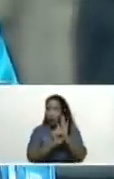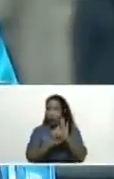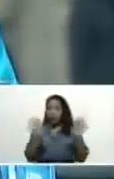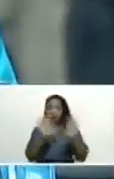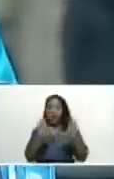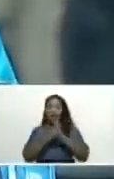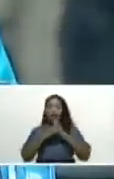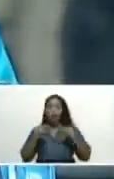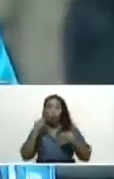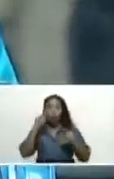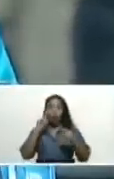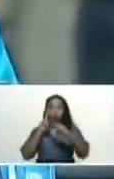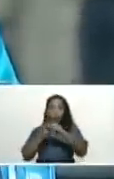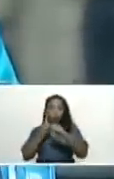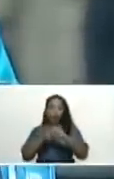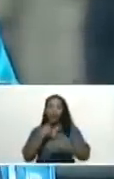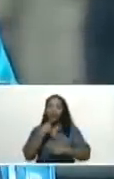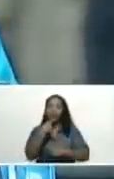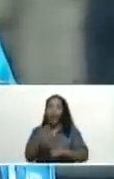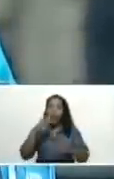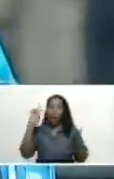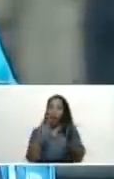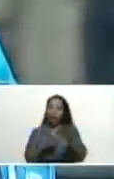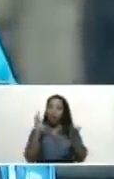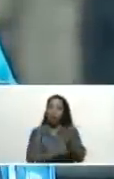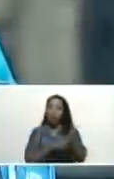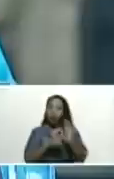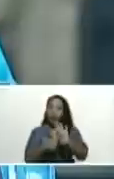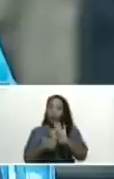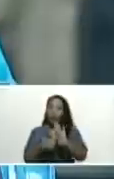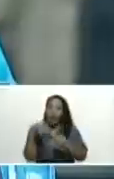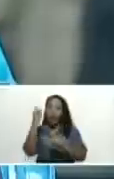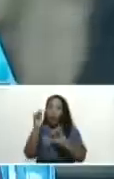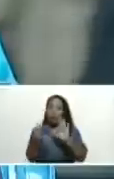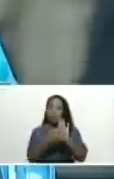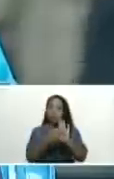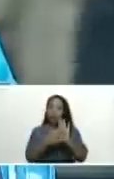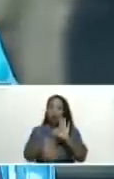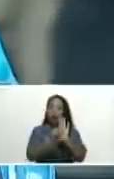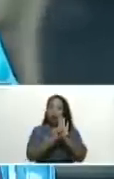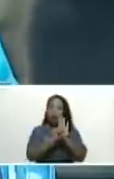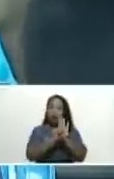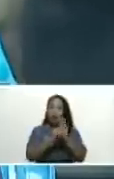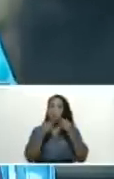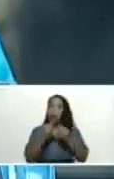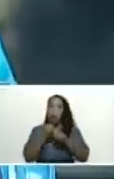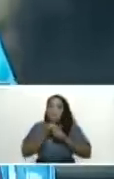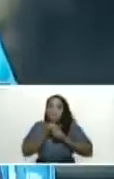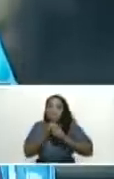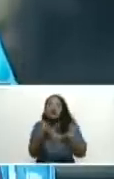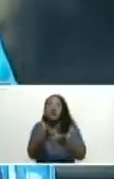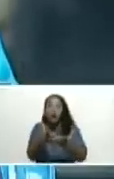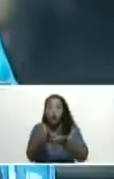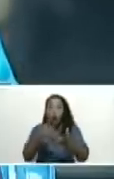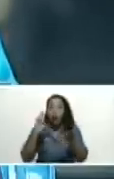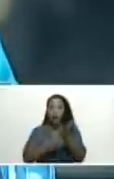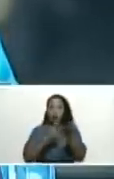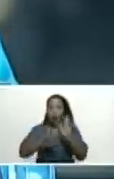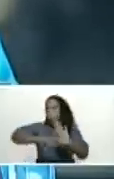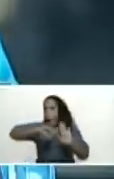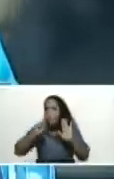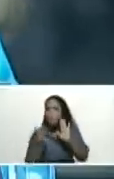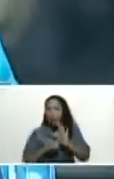los involucrados digan la verdad y se acojan a la ley para decir toda la verdad y para